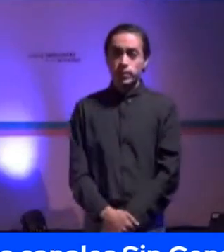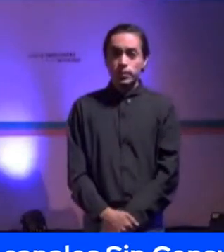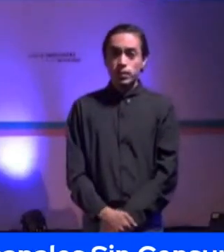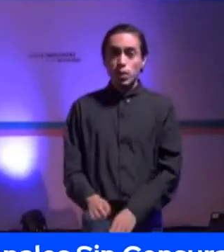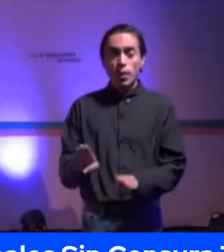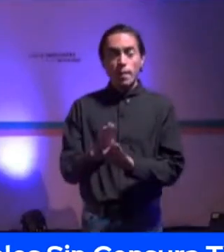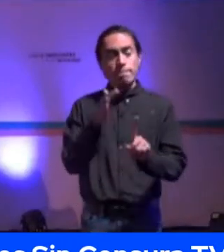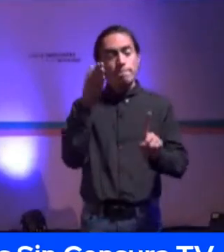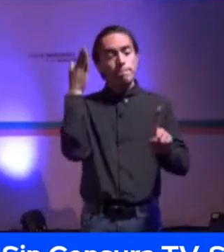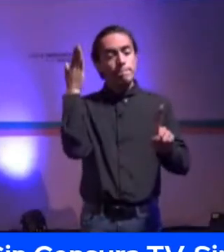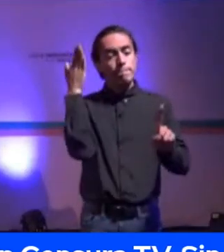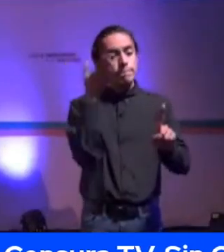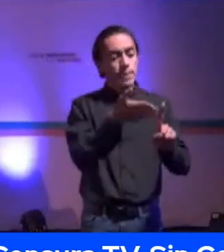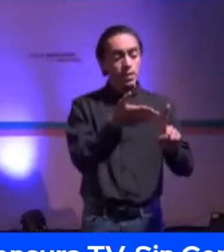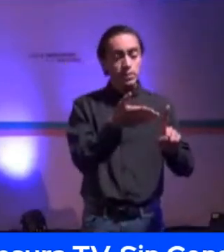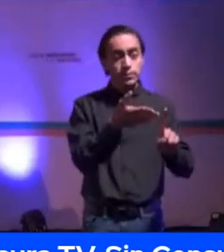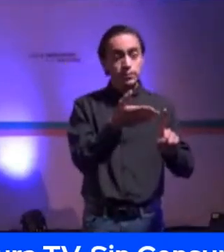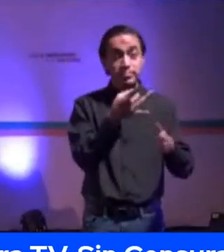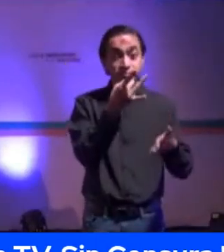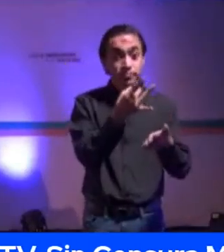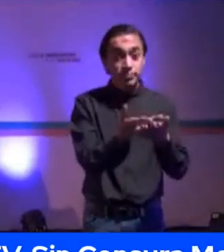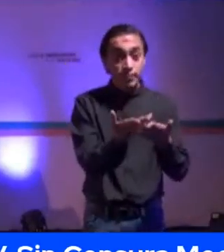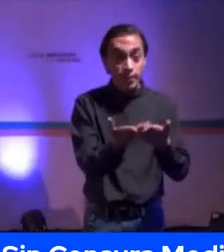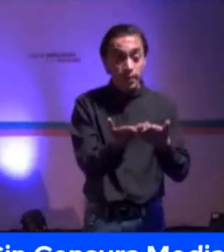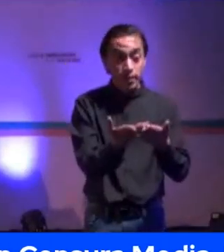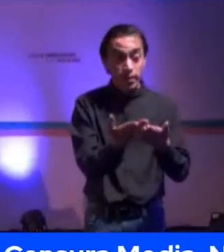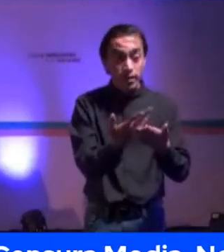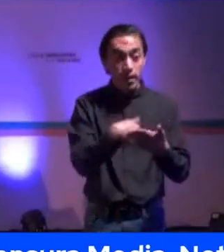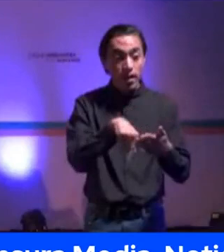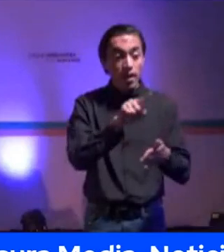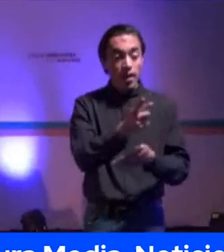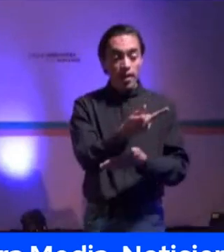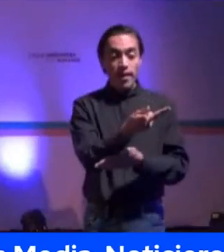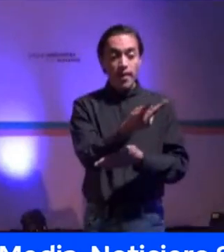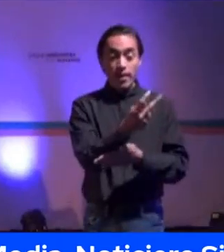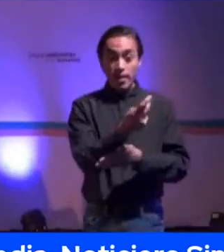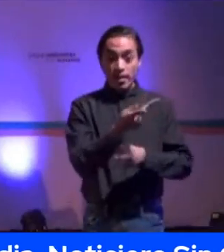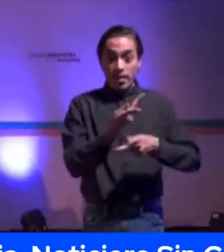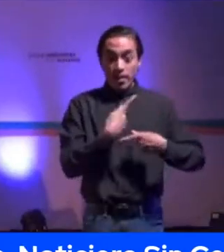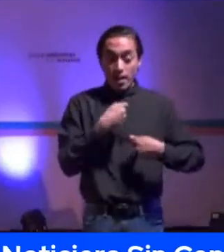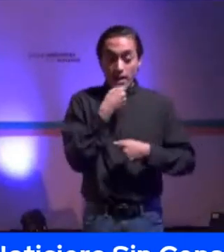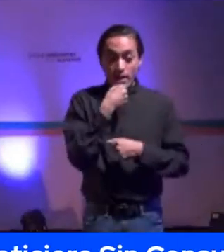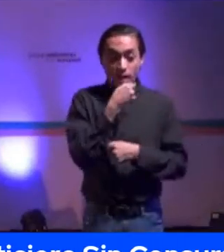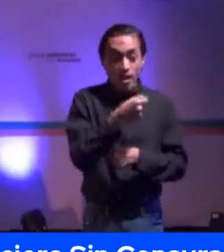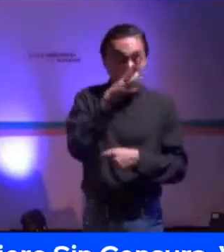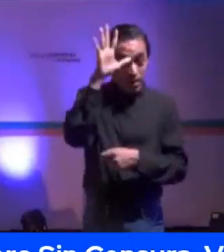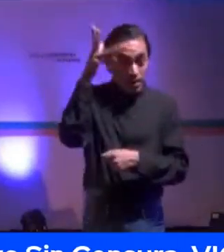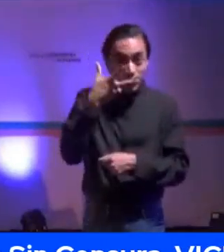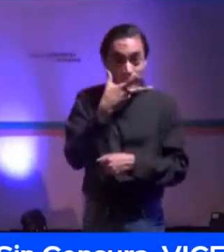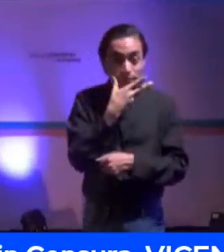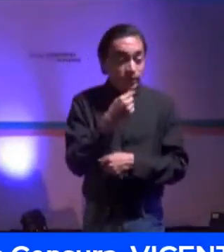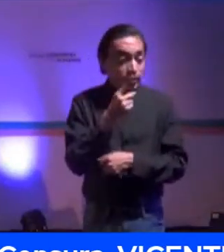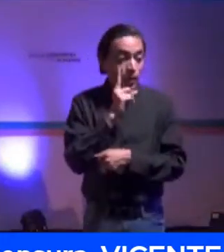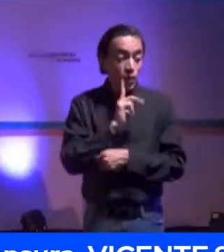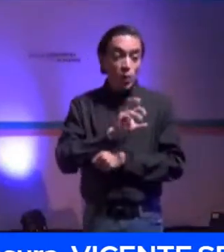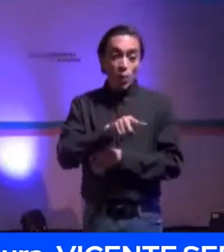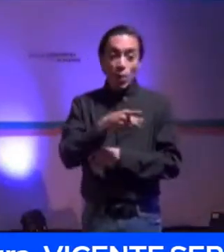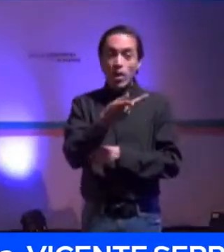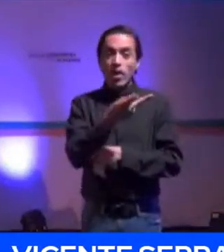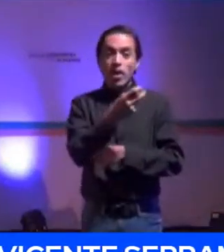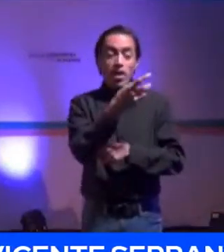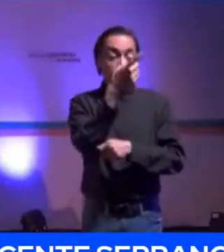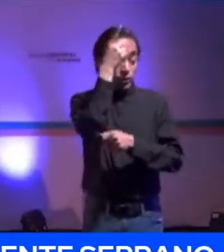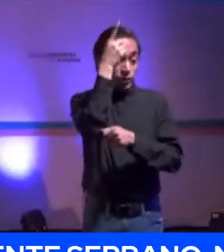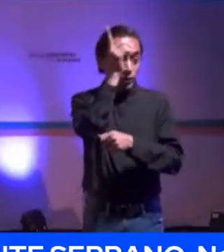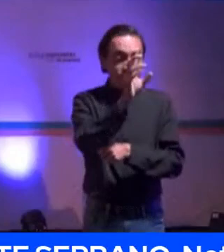unidireccional. Al gran señor del noticiero o al gran señor dueño de la televisora se le ocurría